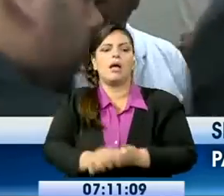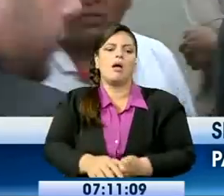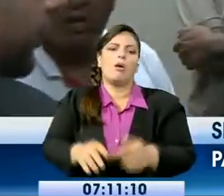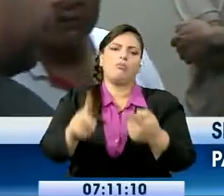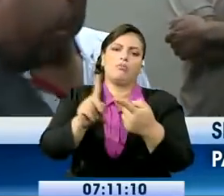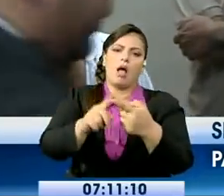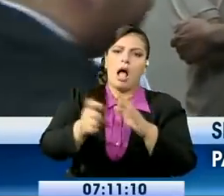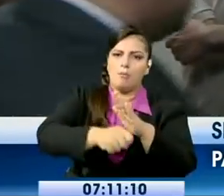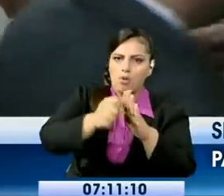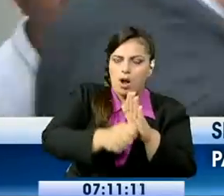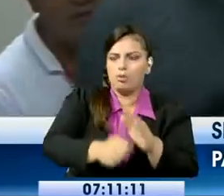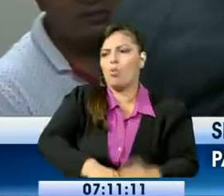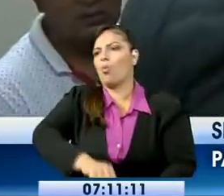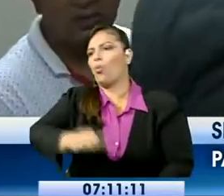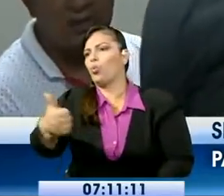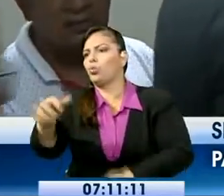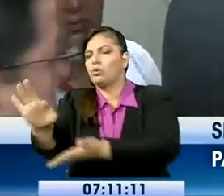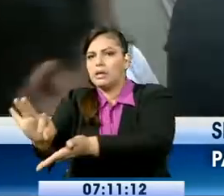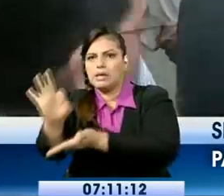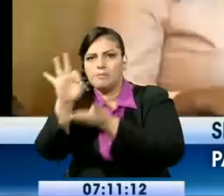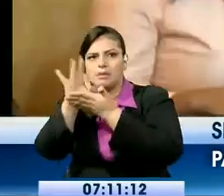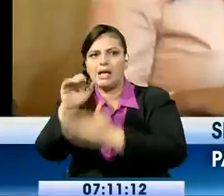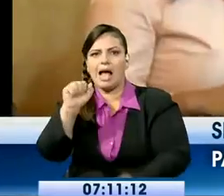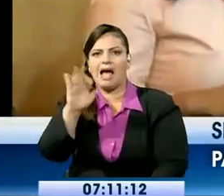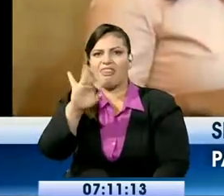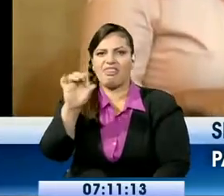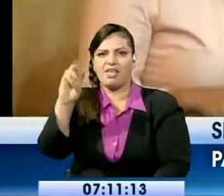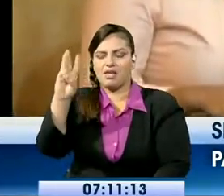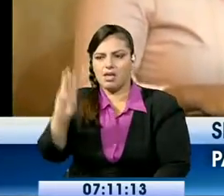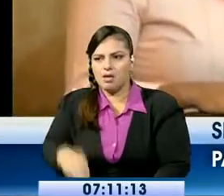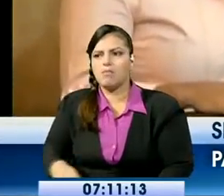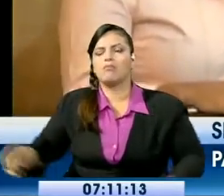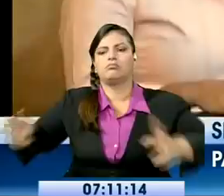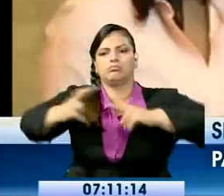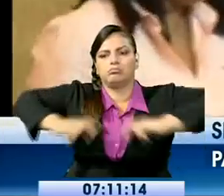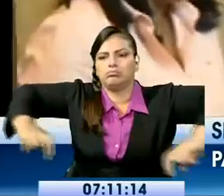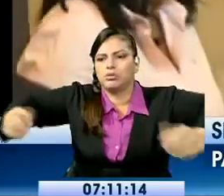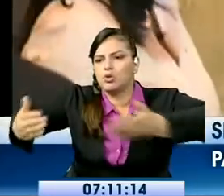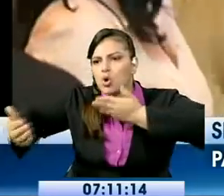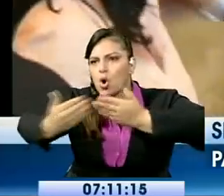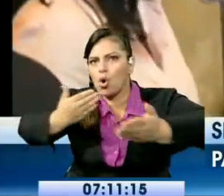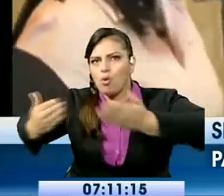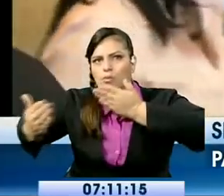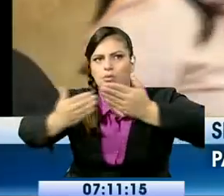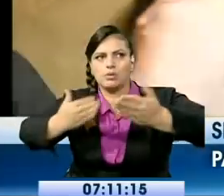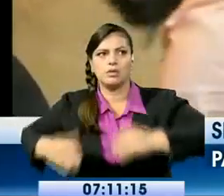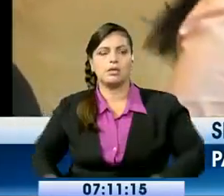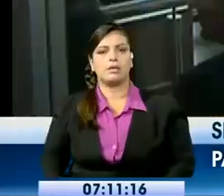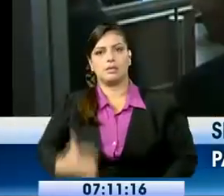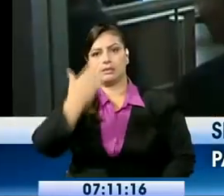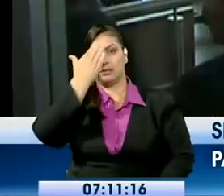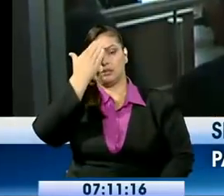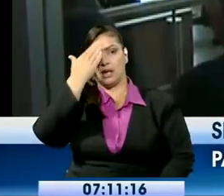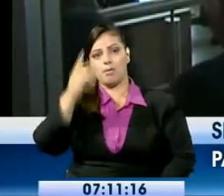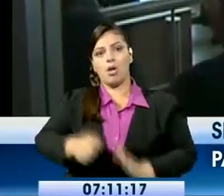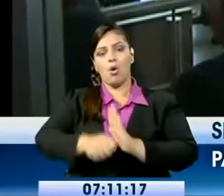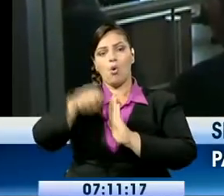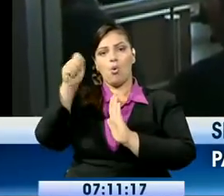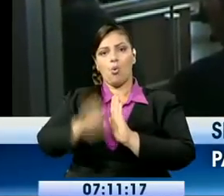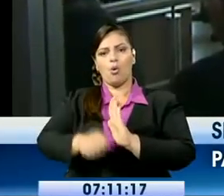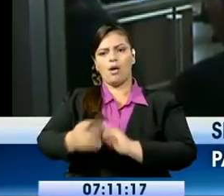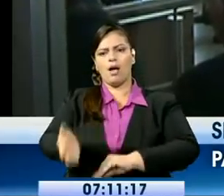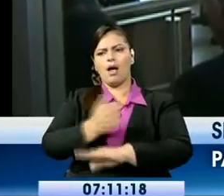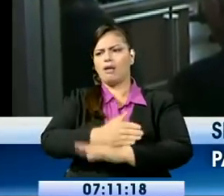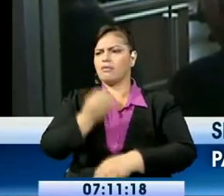municipio de Guayaquil, quienes interpusieron el recurso de revocatoria en contra del autorresolutorio emitido por el juez del cantón